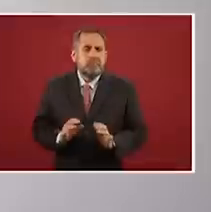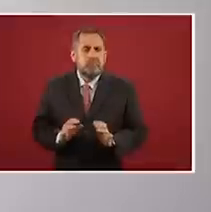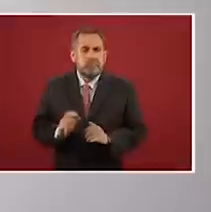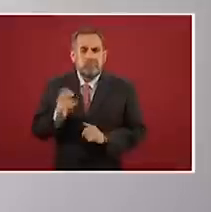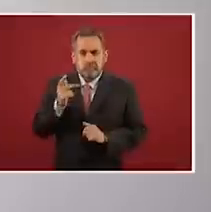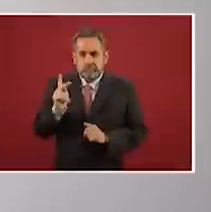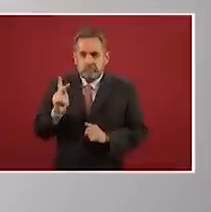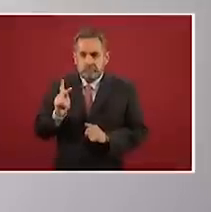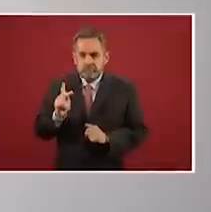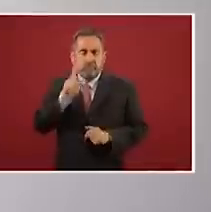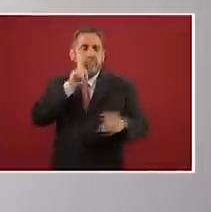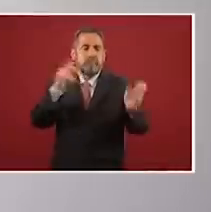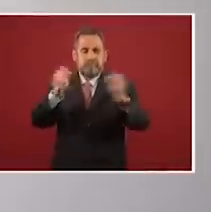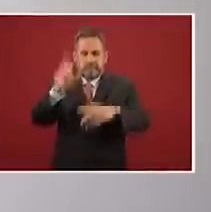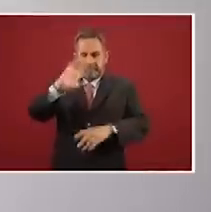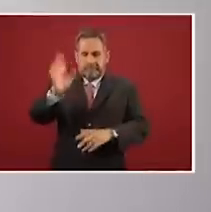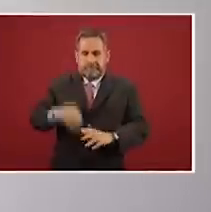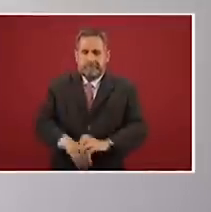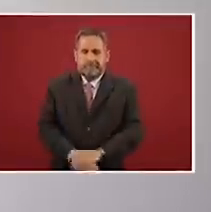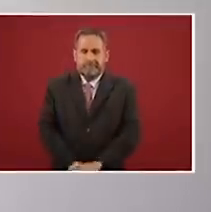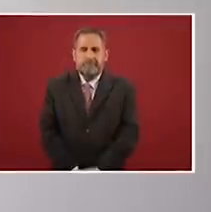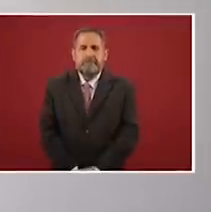Bueno, nos vemos mañana.